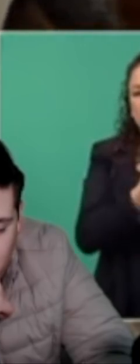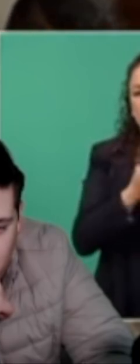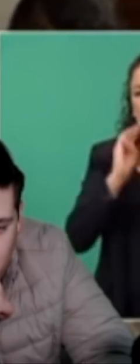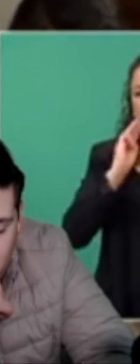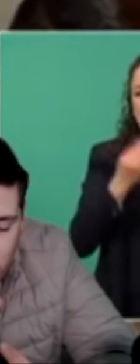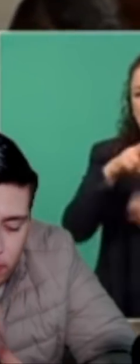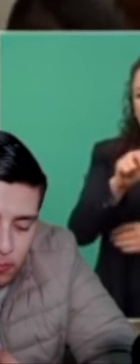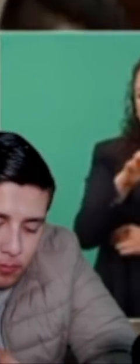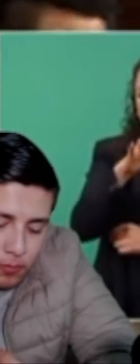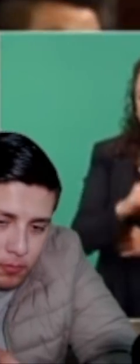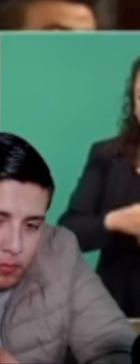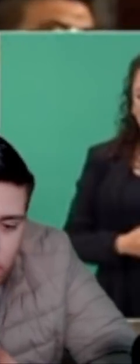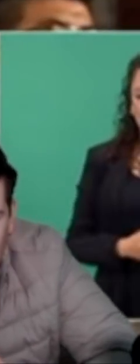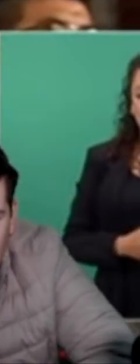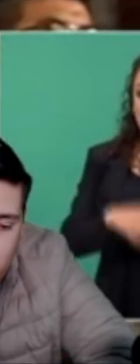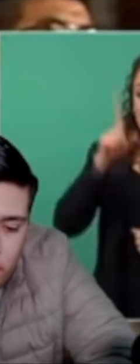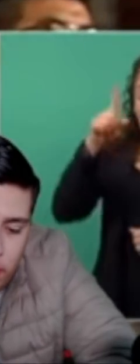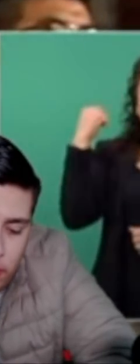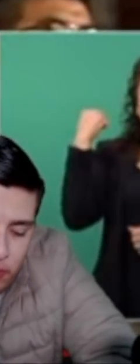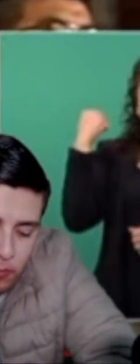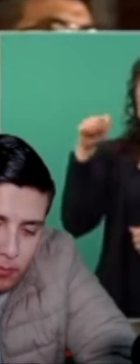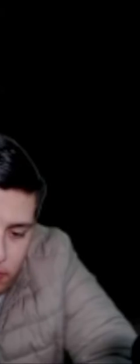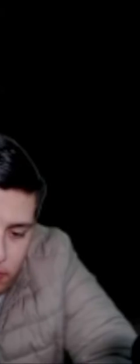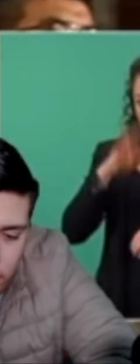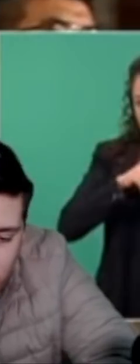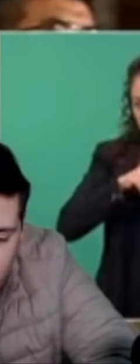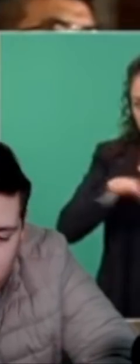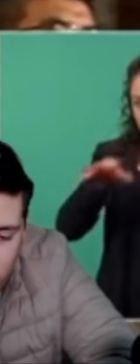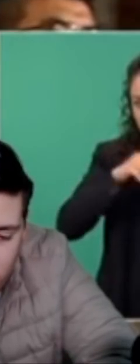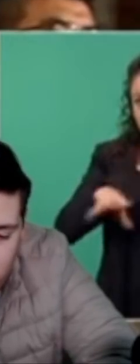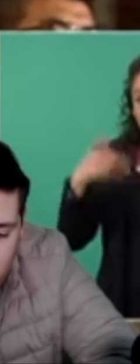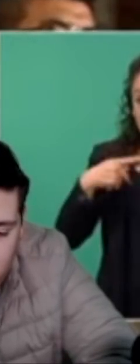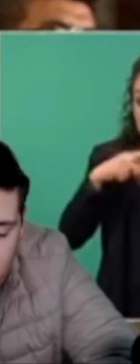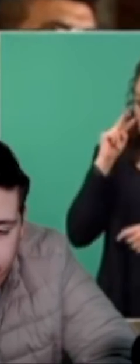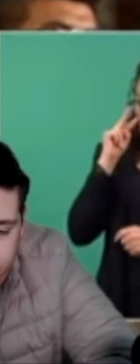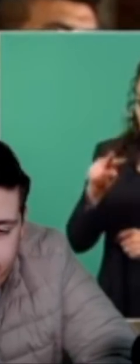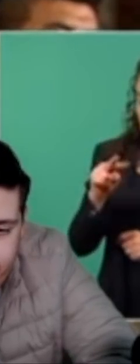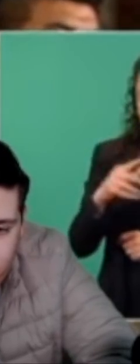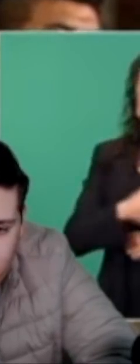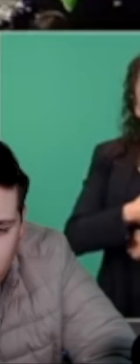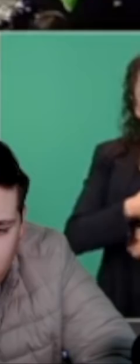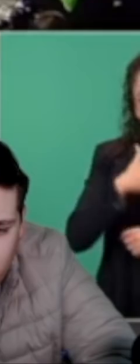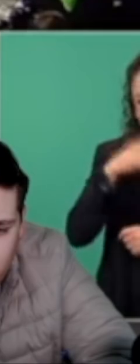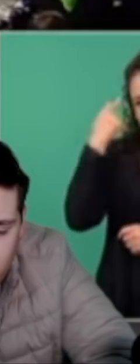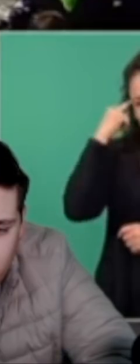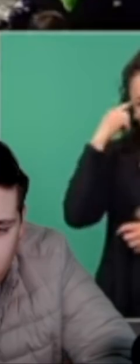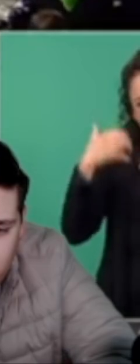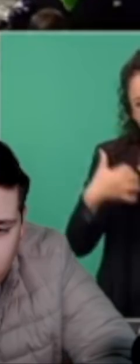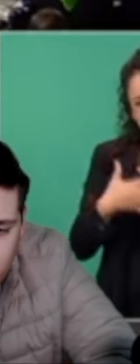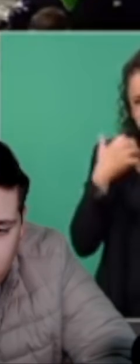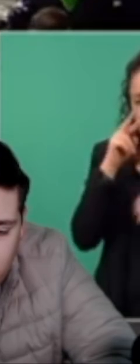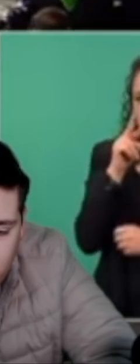ya está se viendo en los tianguis ahí en Tabasco. La gente que lo ha visto pues se indigna, Y se aterra de ver lo fácil que puede